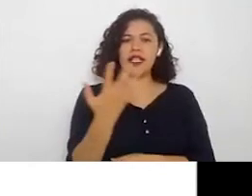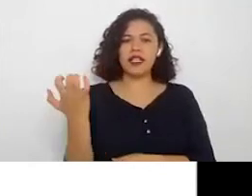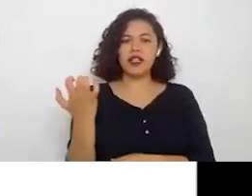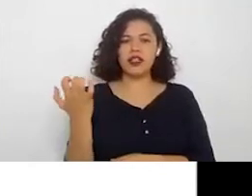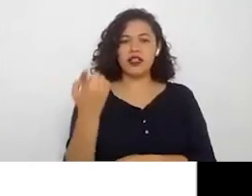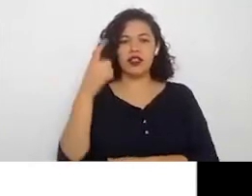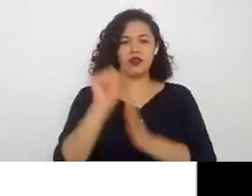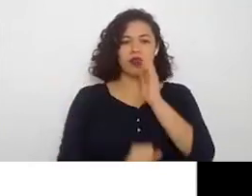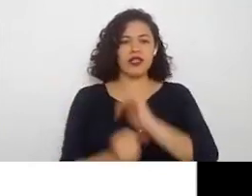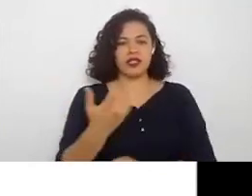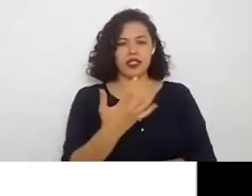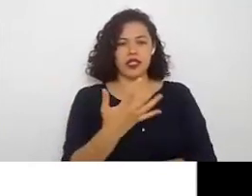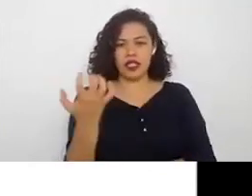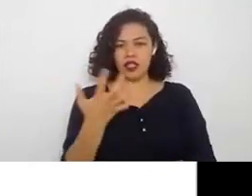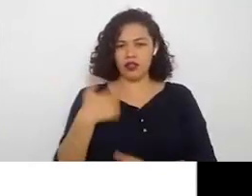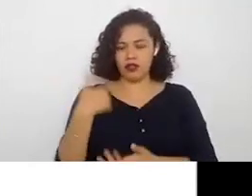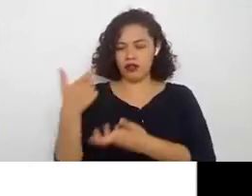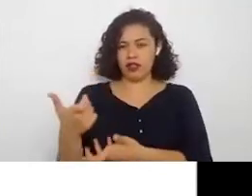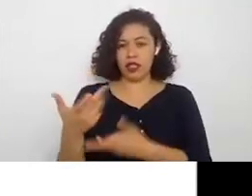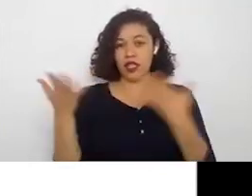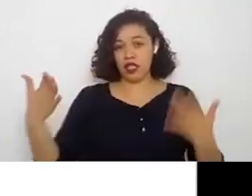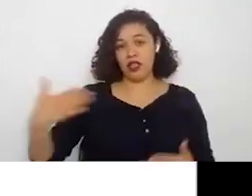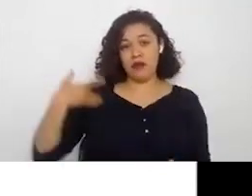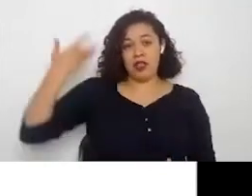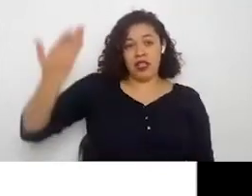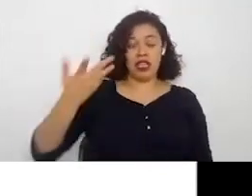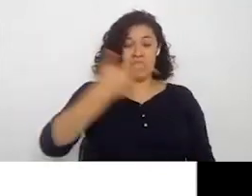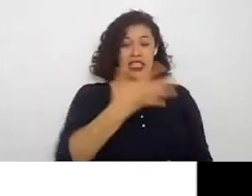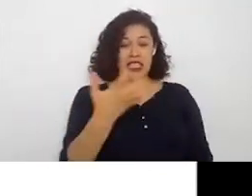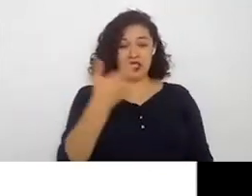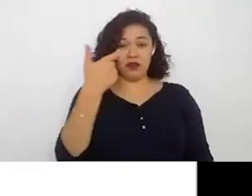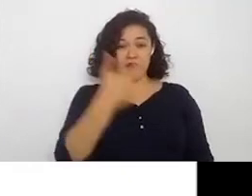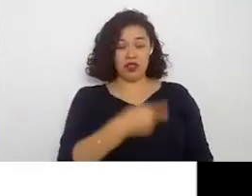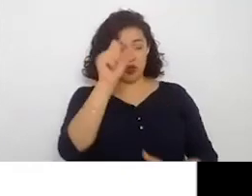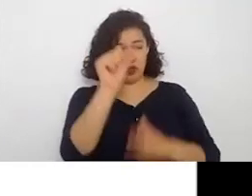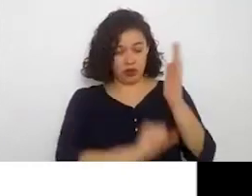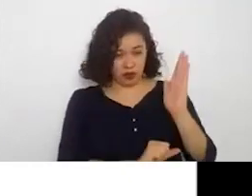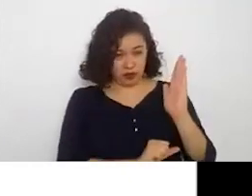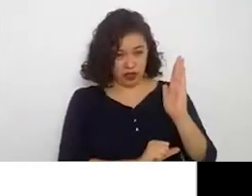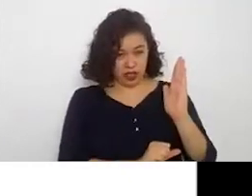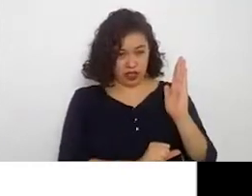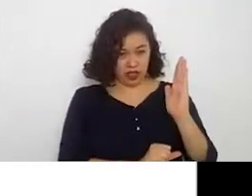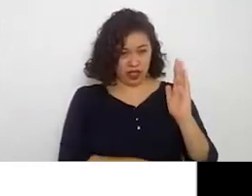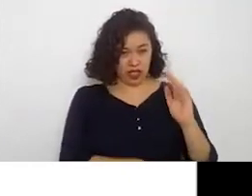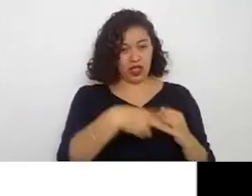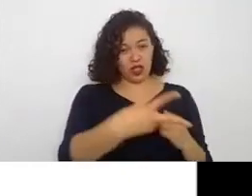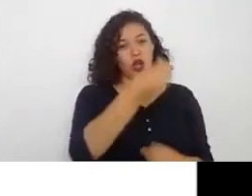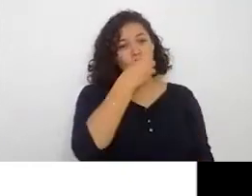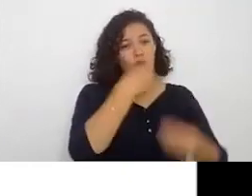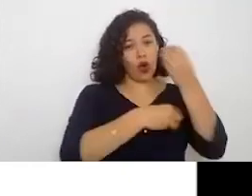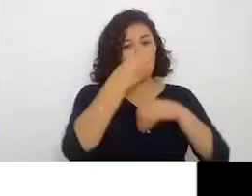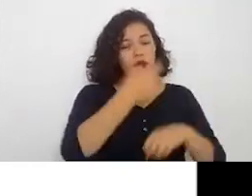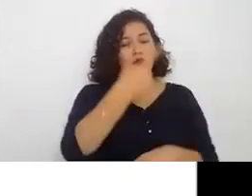mensuales, y milagrosamente con 500 pesos mensuales podemos darle de comer 2 comidas, ¿verdad? A un